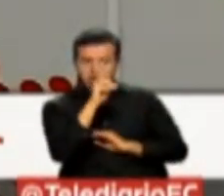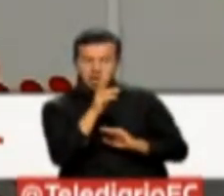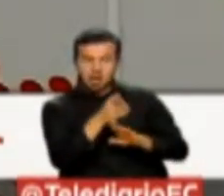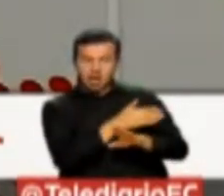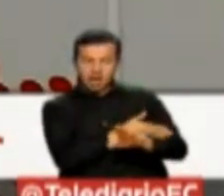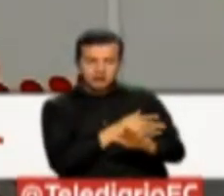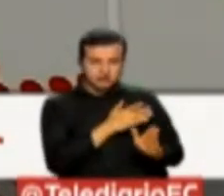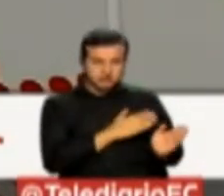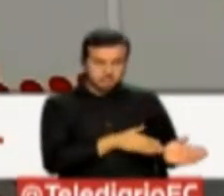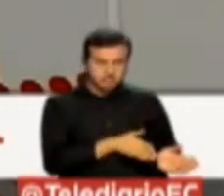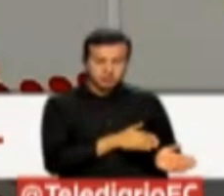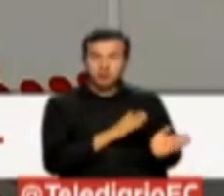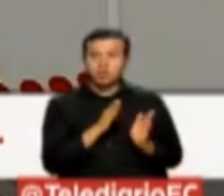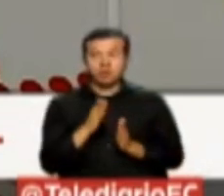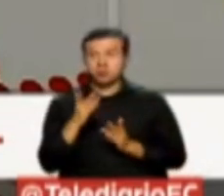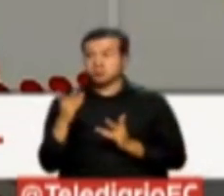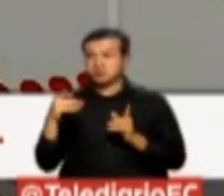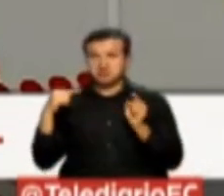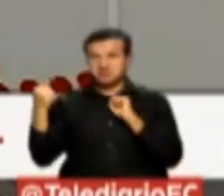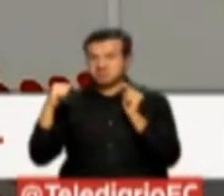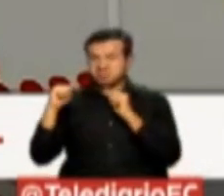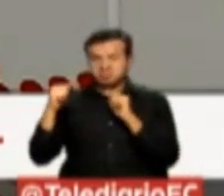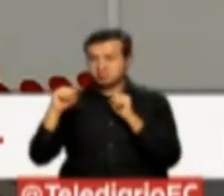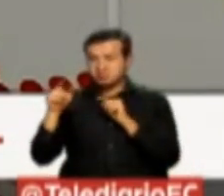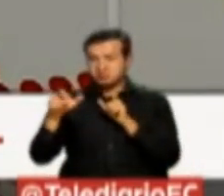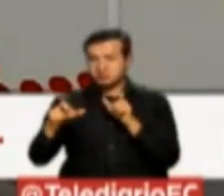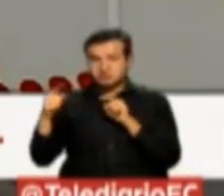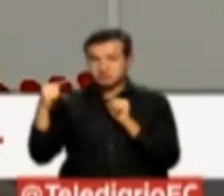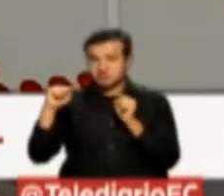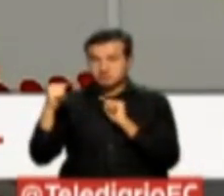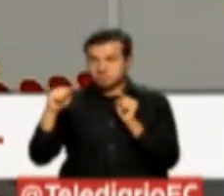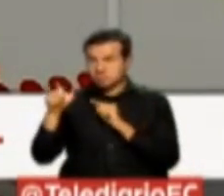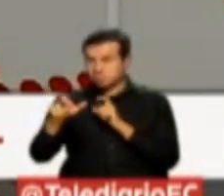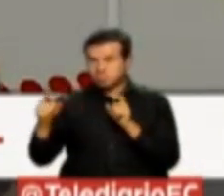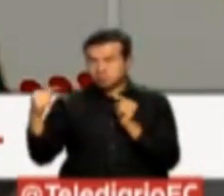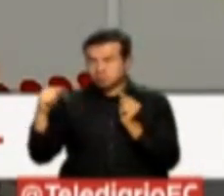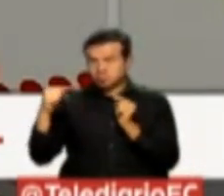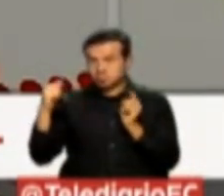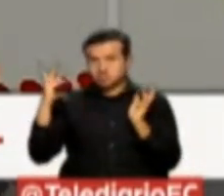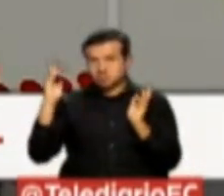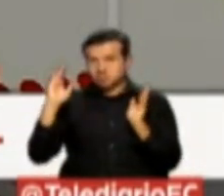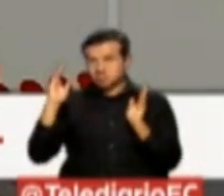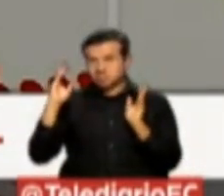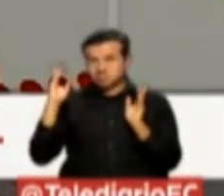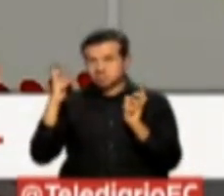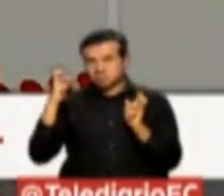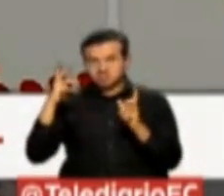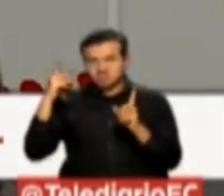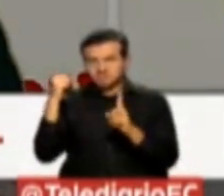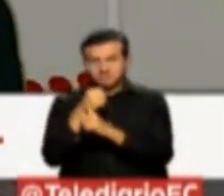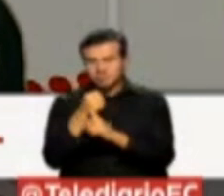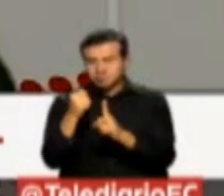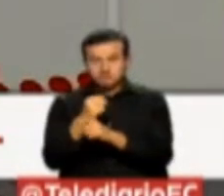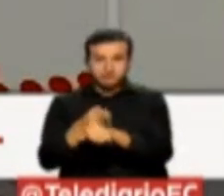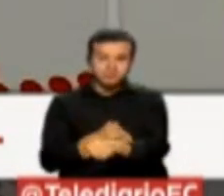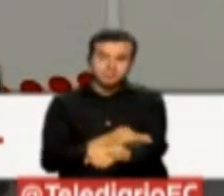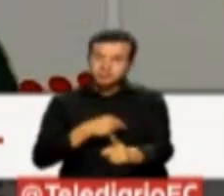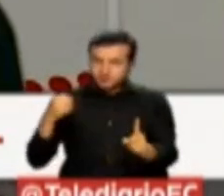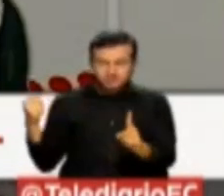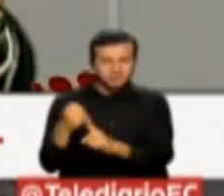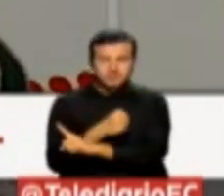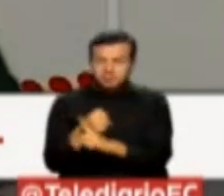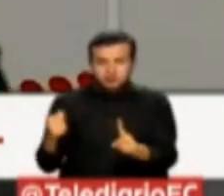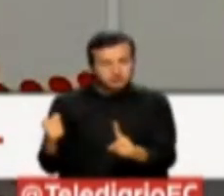Pero un homicidio se puede dar en una pelea donde uno simplemente busca quizás agredir y se le va la mano, golpea